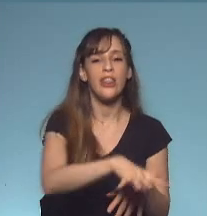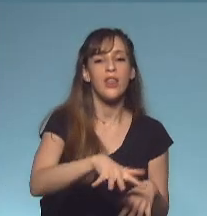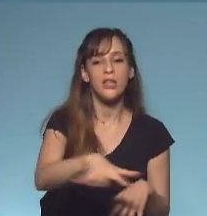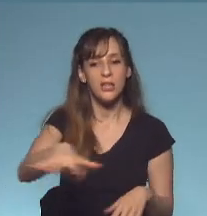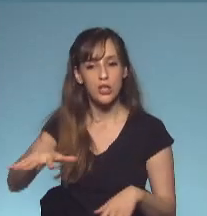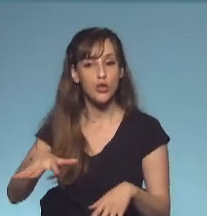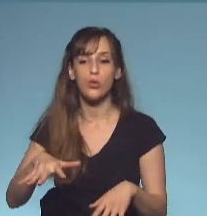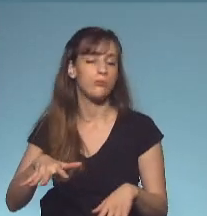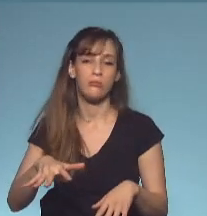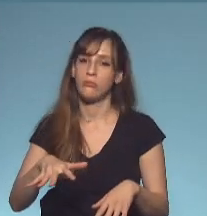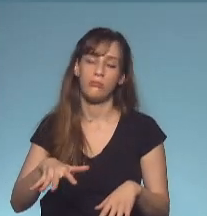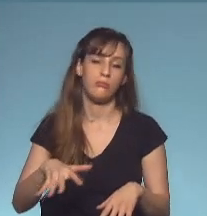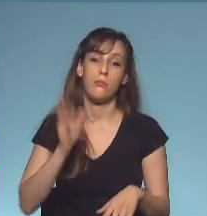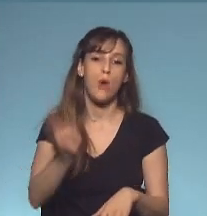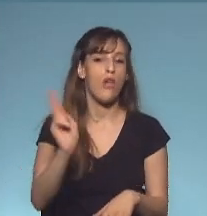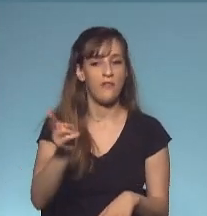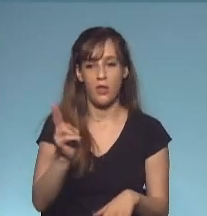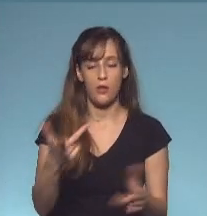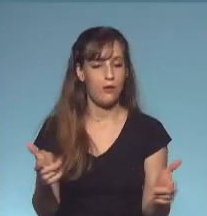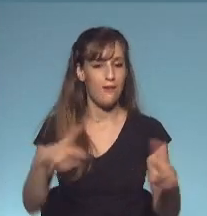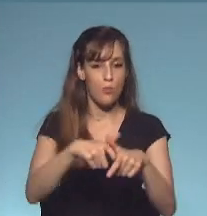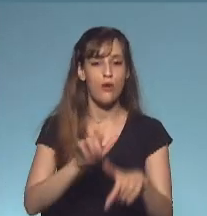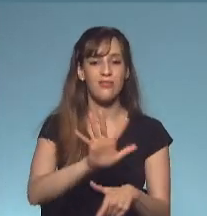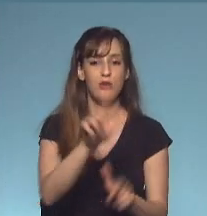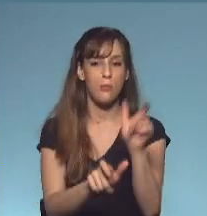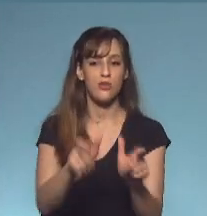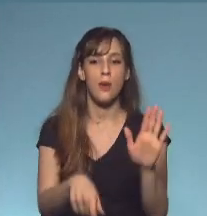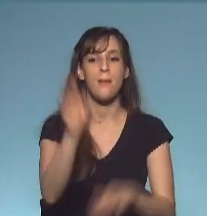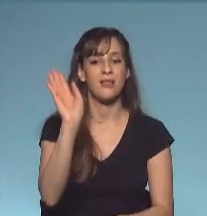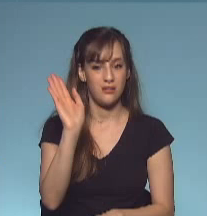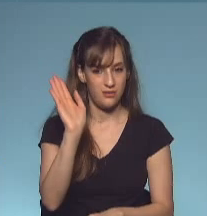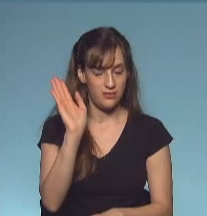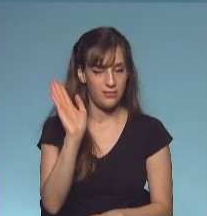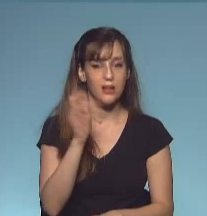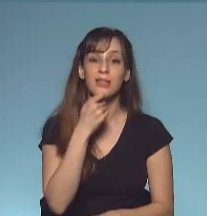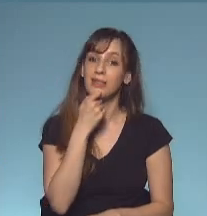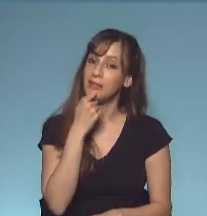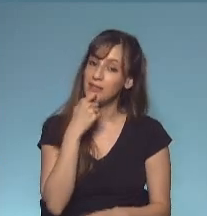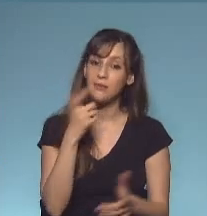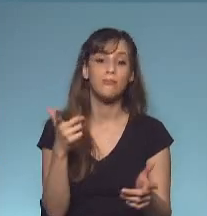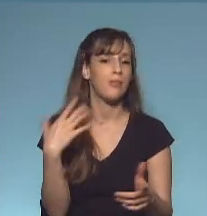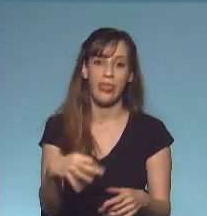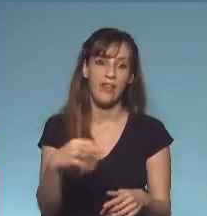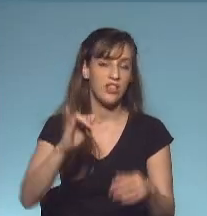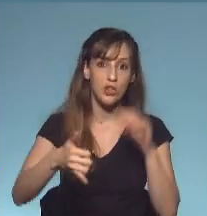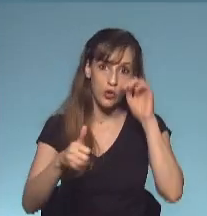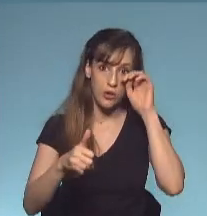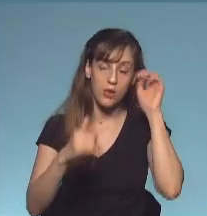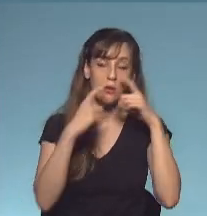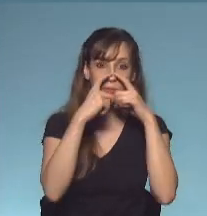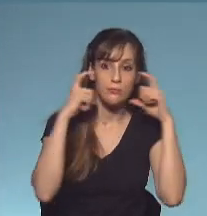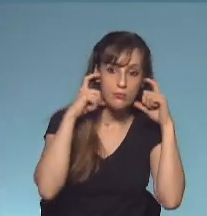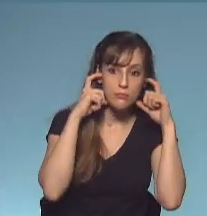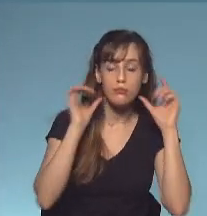permiten reuniones de más de 5 personas de 2 hogares diferentes. Es obligatorio, obviamente, el uso de tapabocas sanitario en